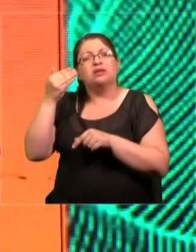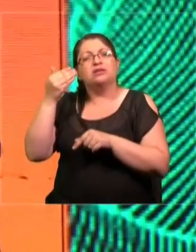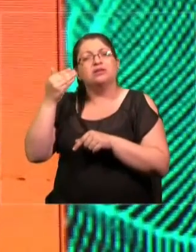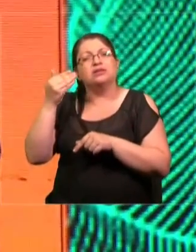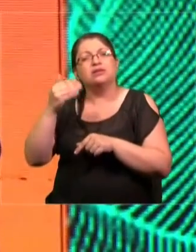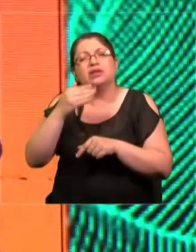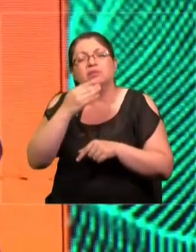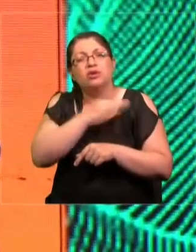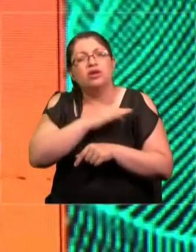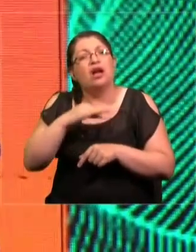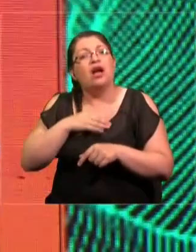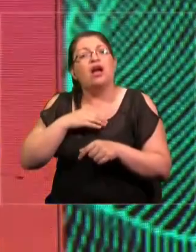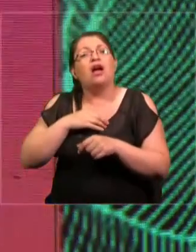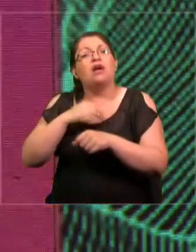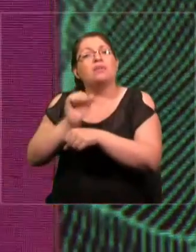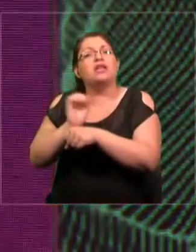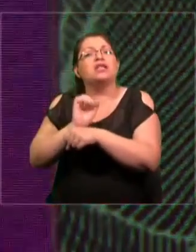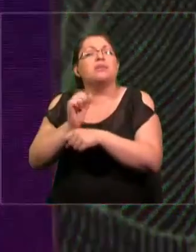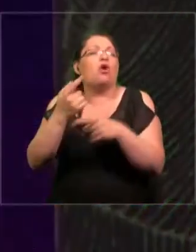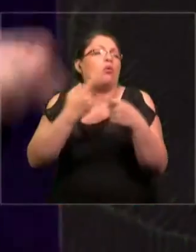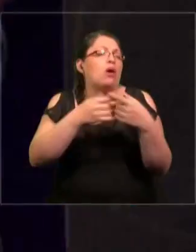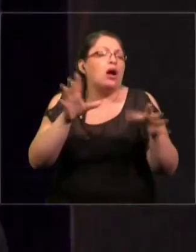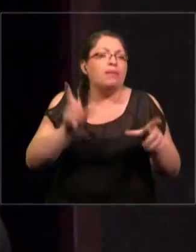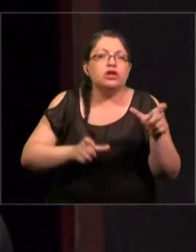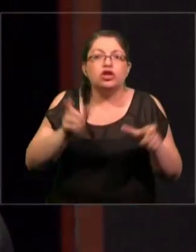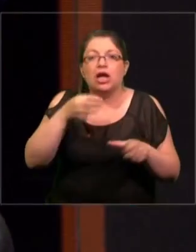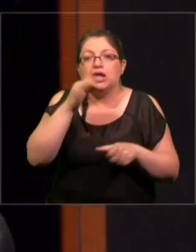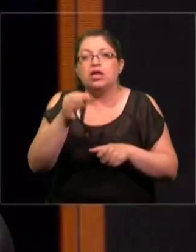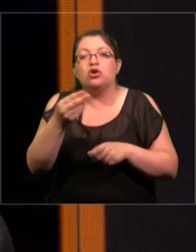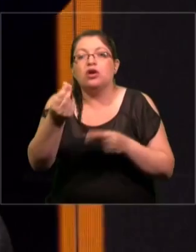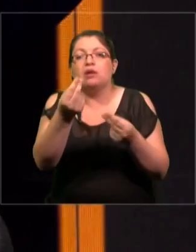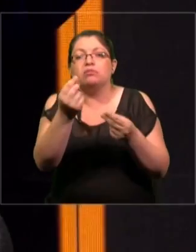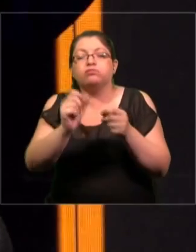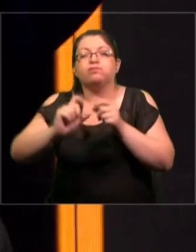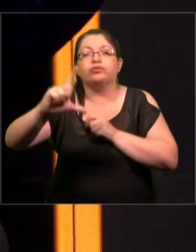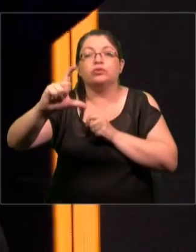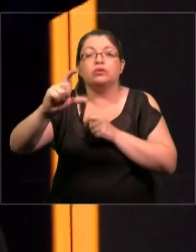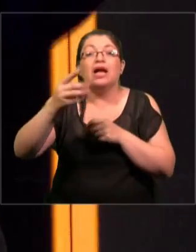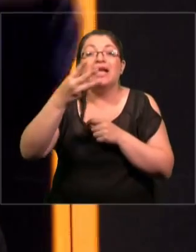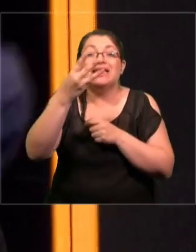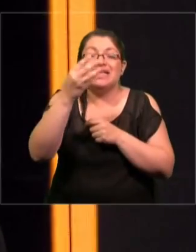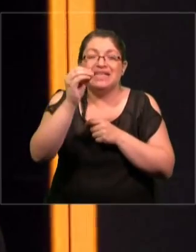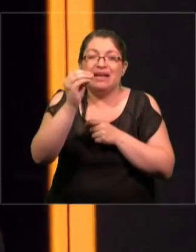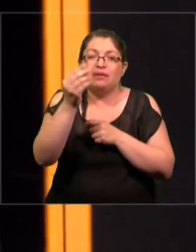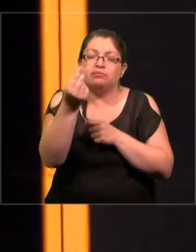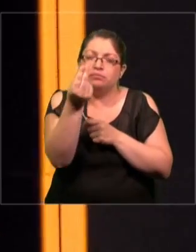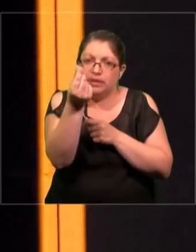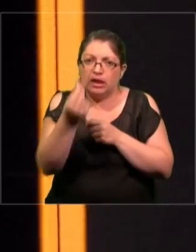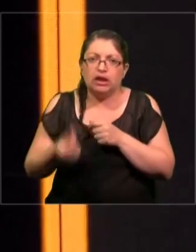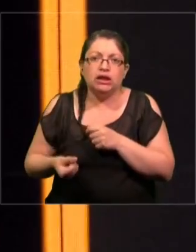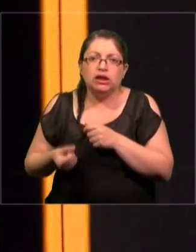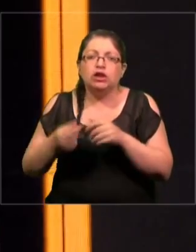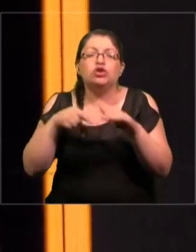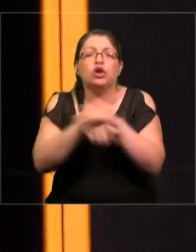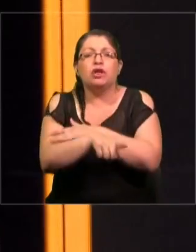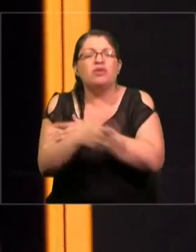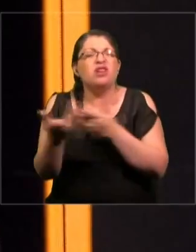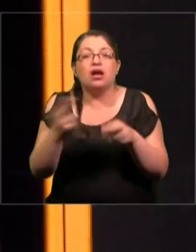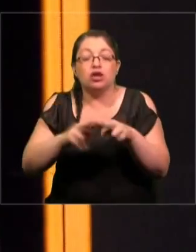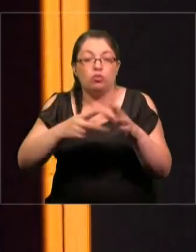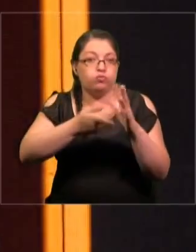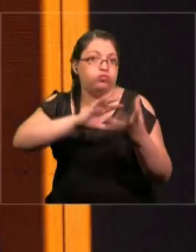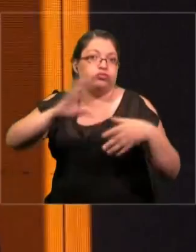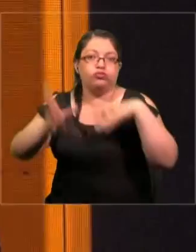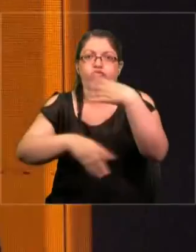una ministra de transporte o quien sea decretó un alza de 30 pesos en el metro y provocó el estallido